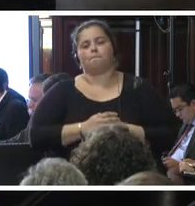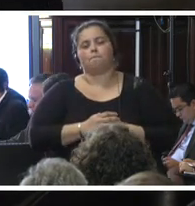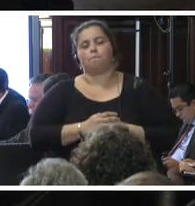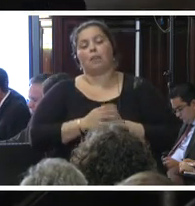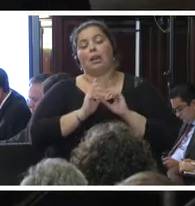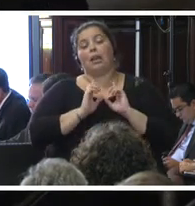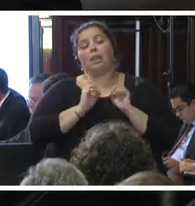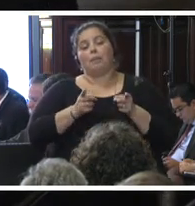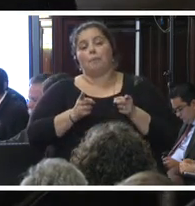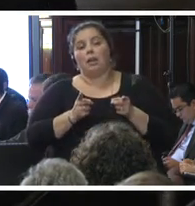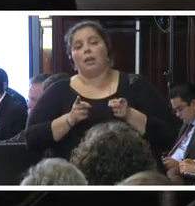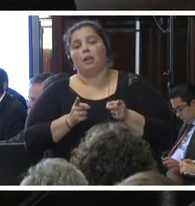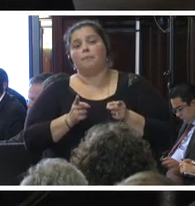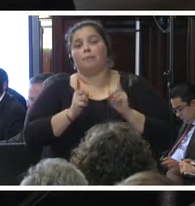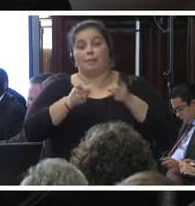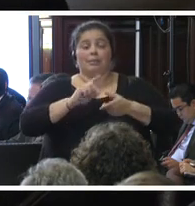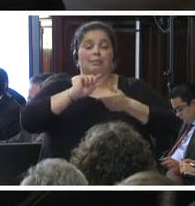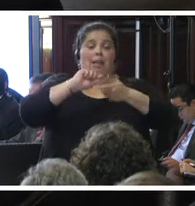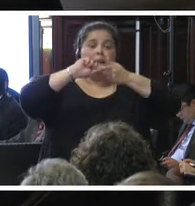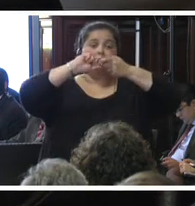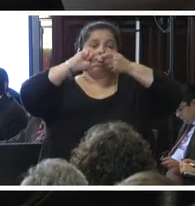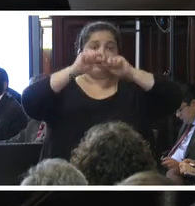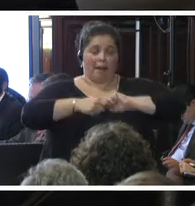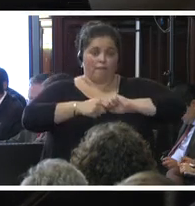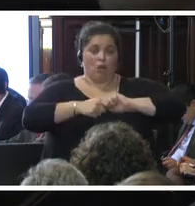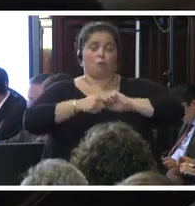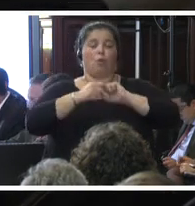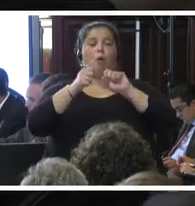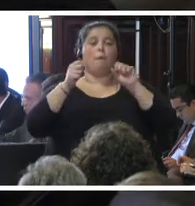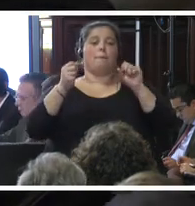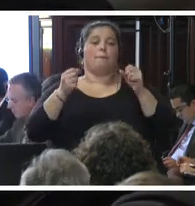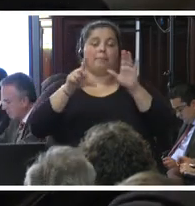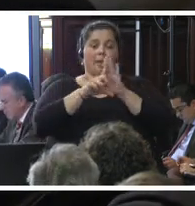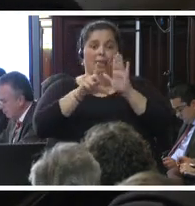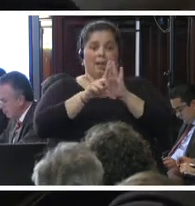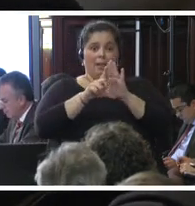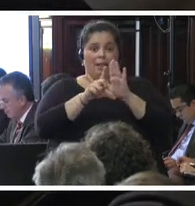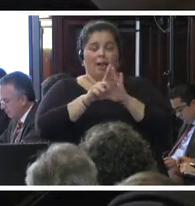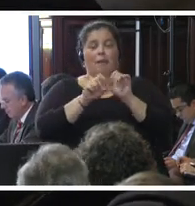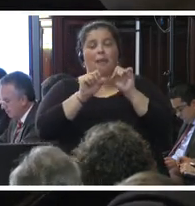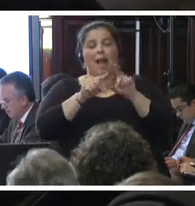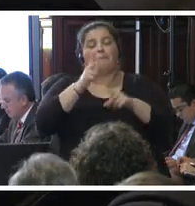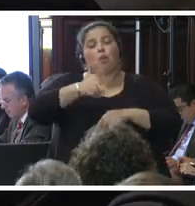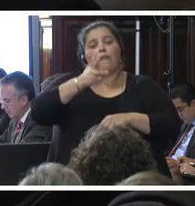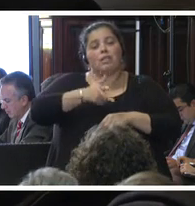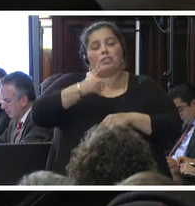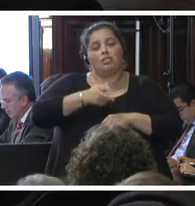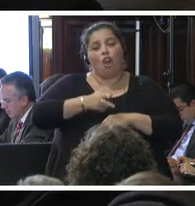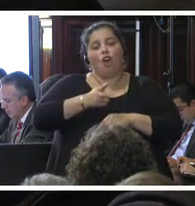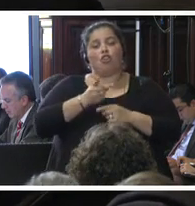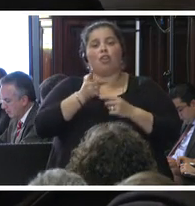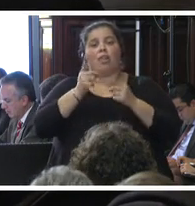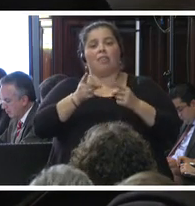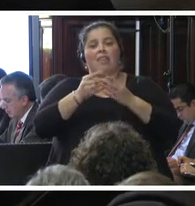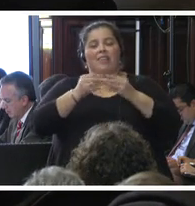Se reformó, para crear una armonización legislativa, la prohibición expresa de la desaparición de personas